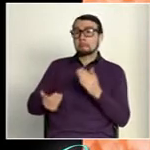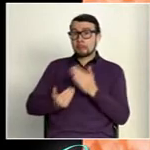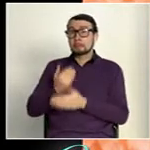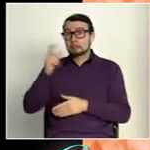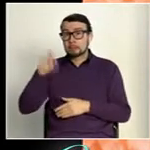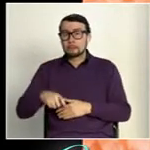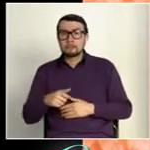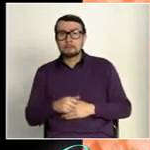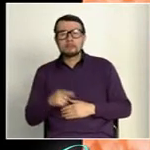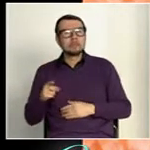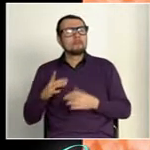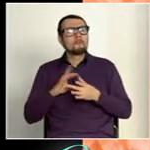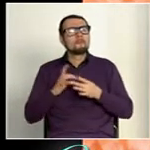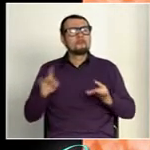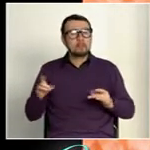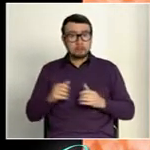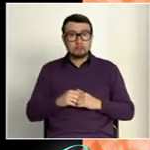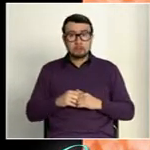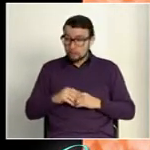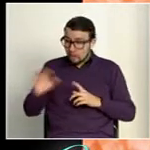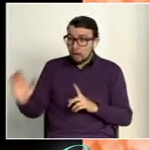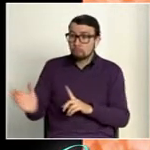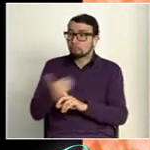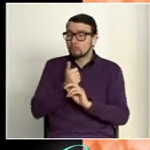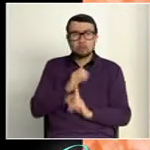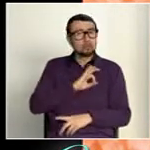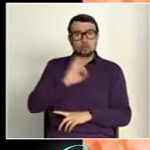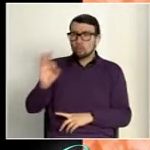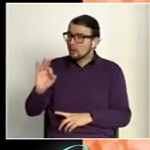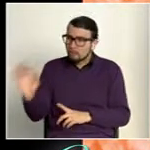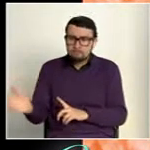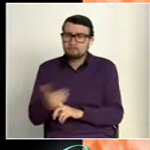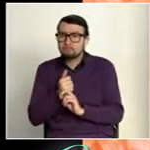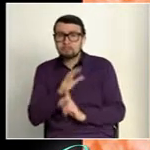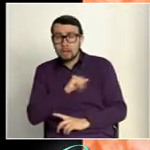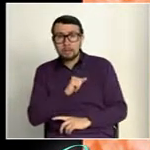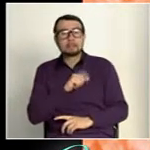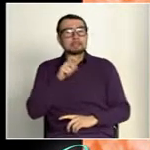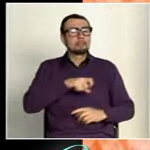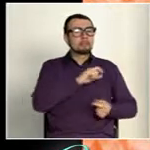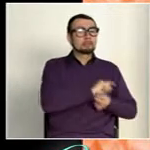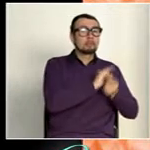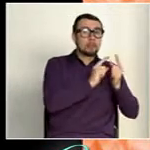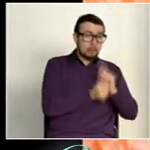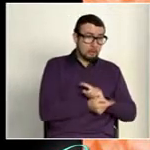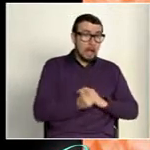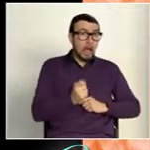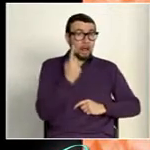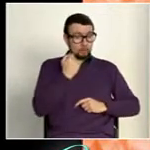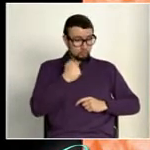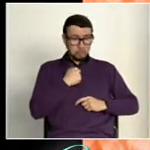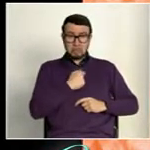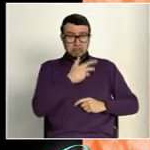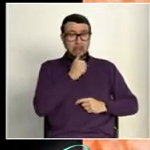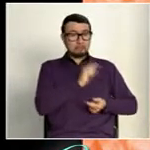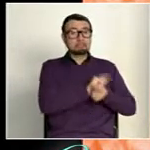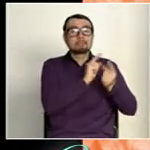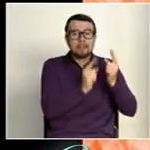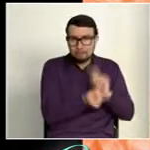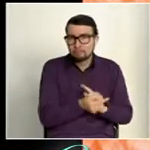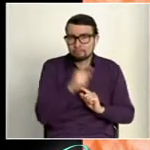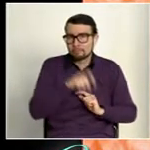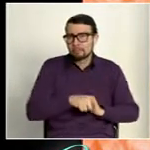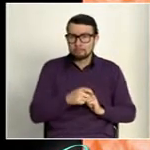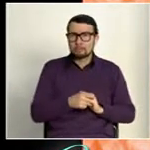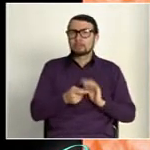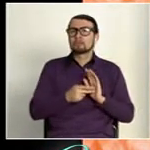frase, para conseguir algo que nunca has logrado, tienes que convertirte en alguien que nunca has sido. O sea, ¿qué tenemos que hacer nosotros? Tenemos